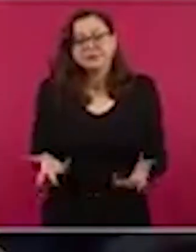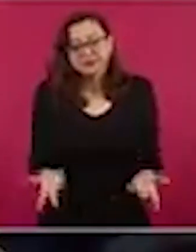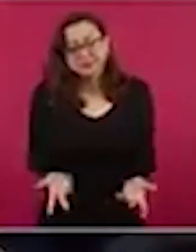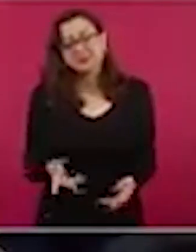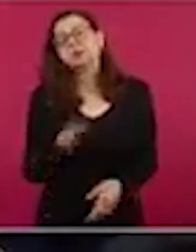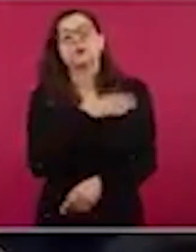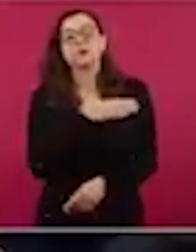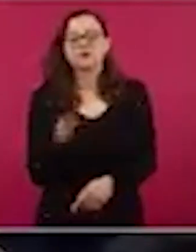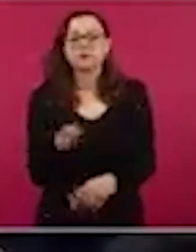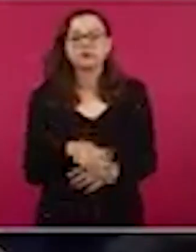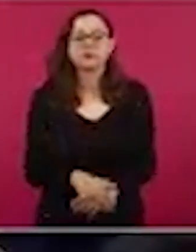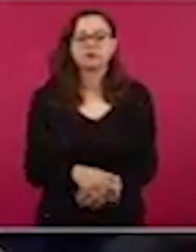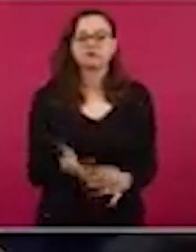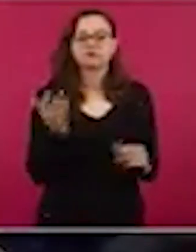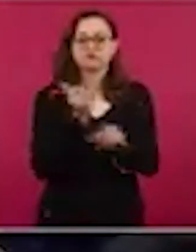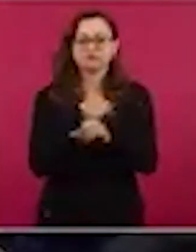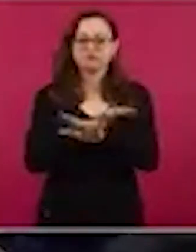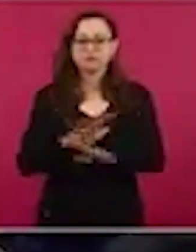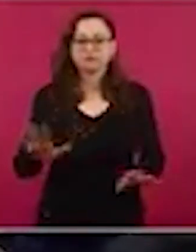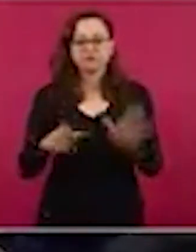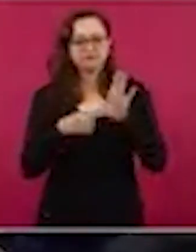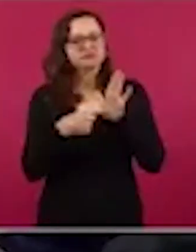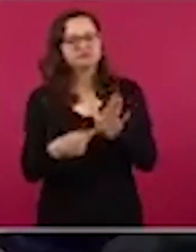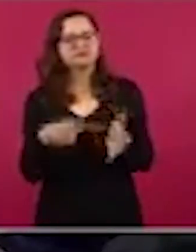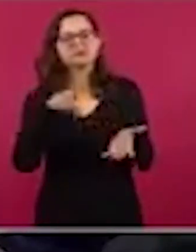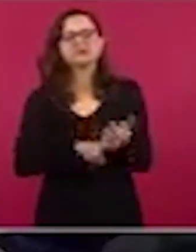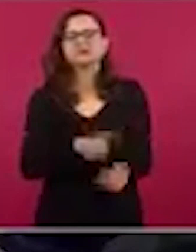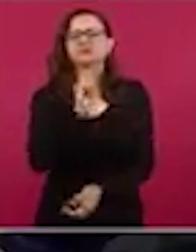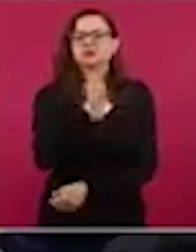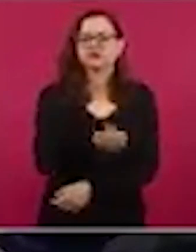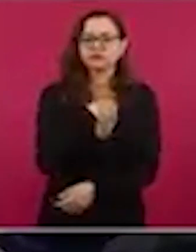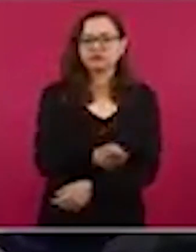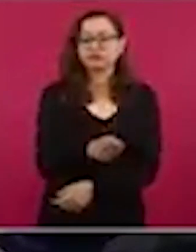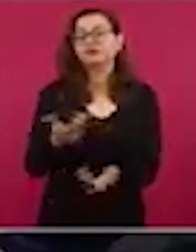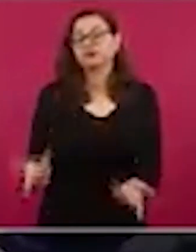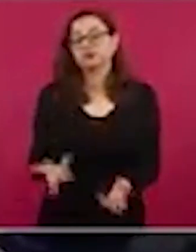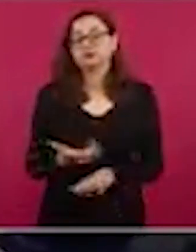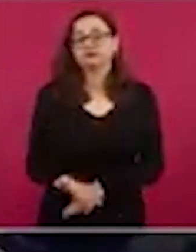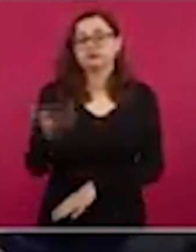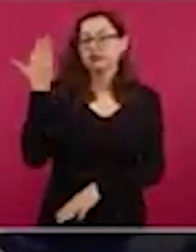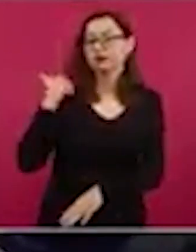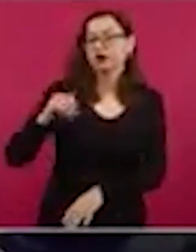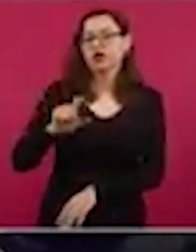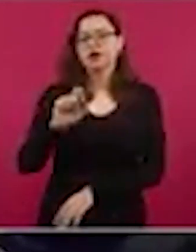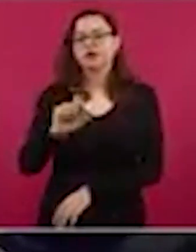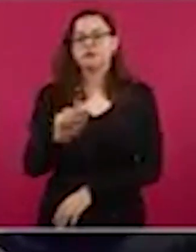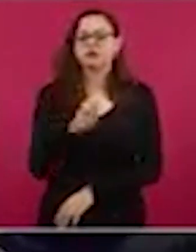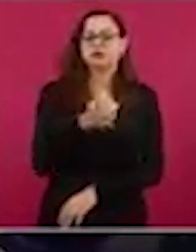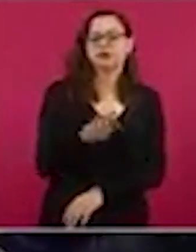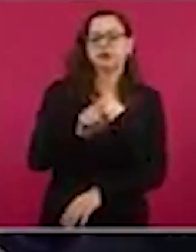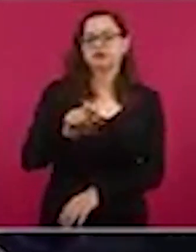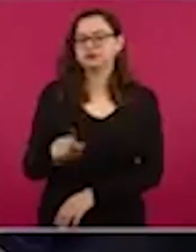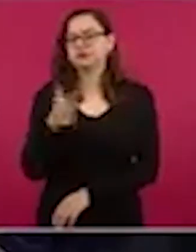recientemente como el año pasado, mientras dirigía una comisión de la verdad del gobierno sobre los secuestros, dando a los piratas informáticos